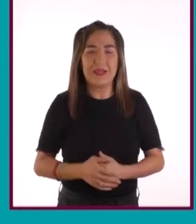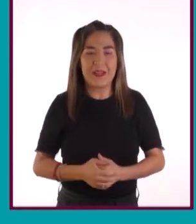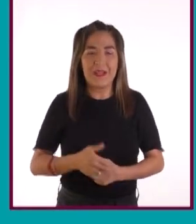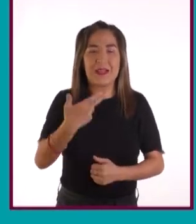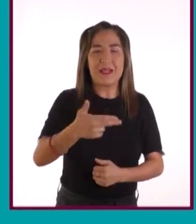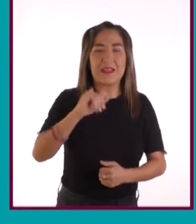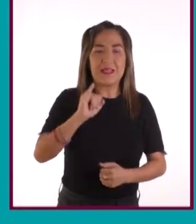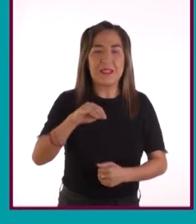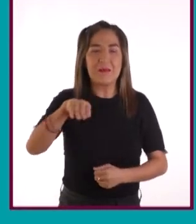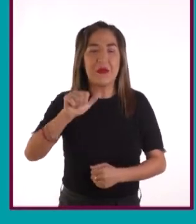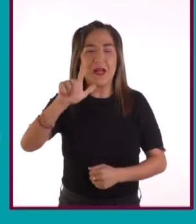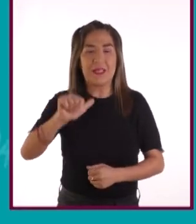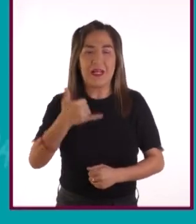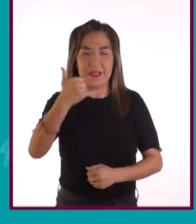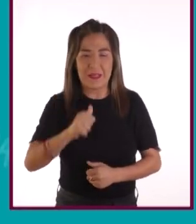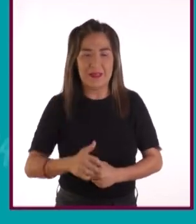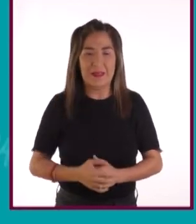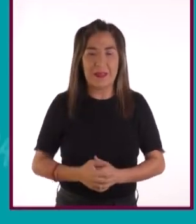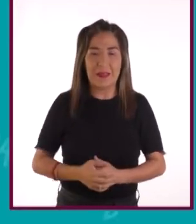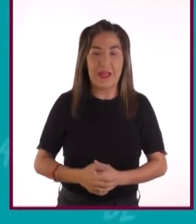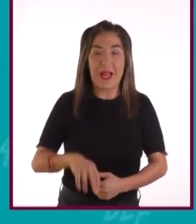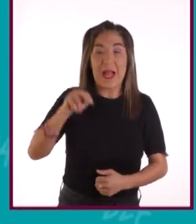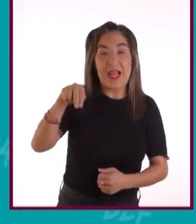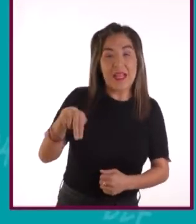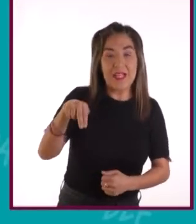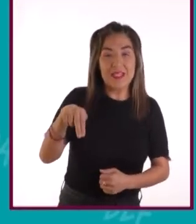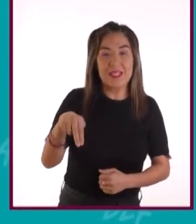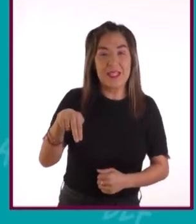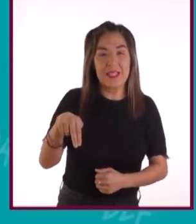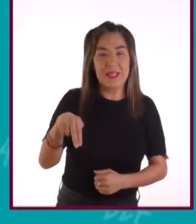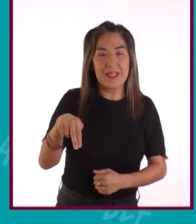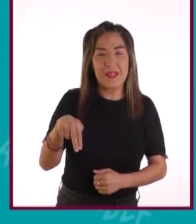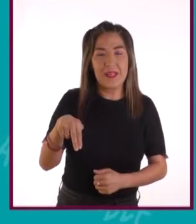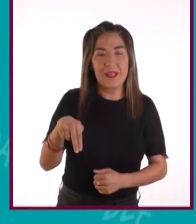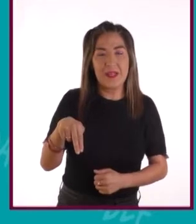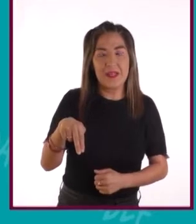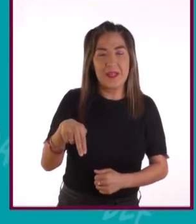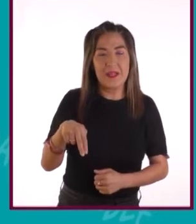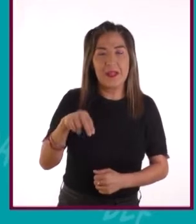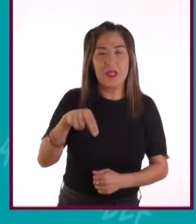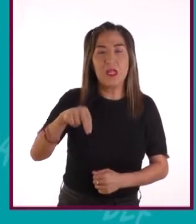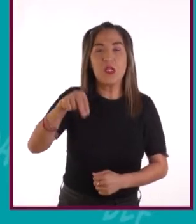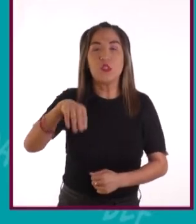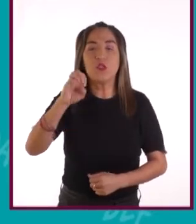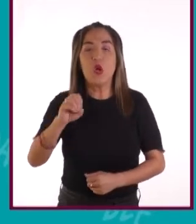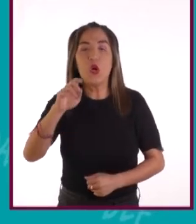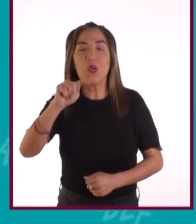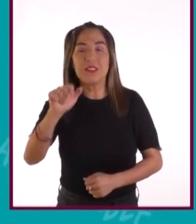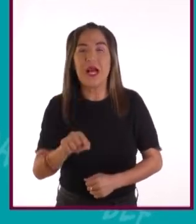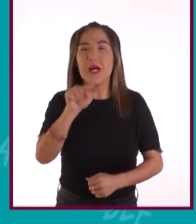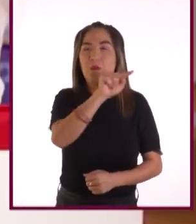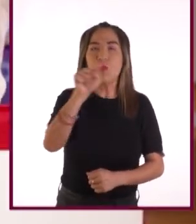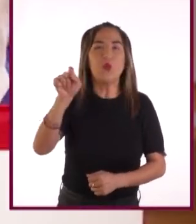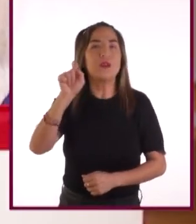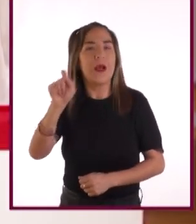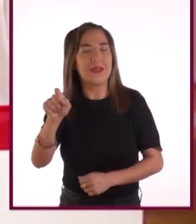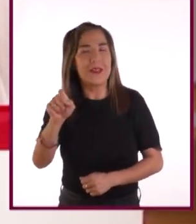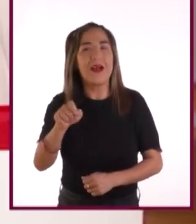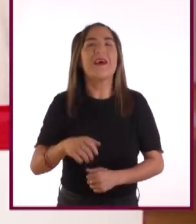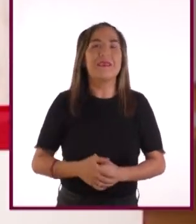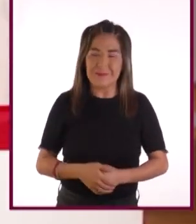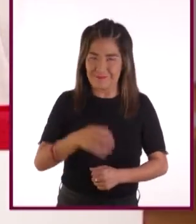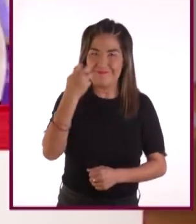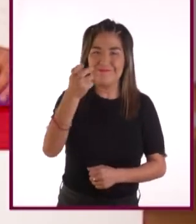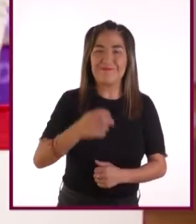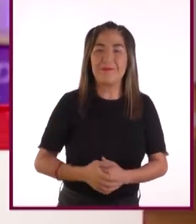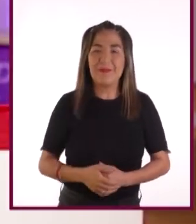¿no? Himalaya. O por ejemplo, la letra N es línea punto y se puede recordar con nota.